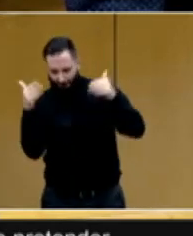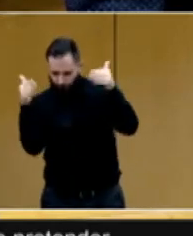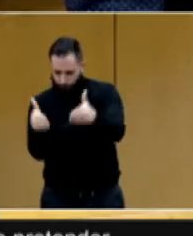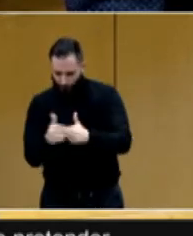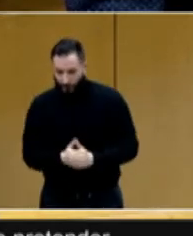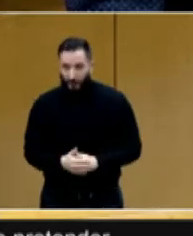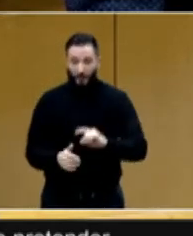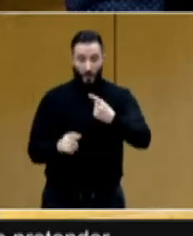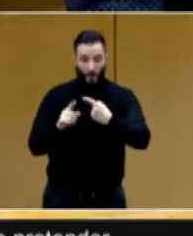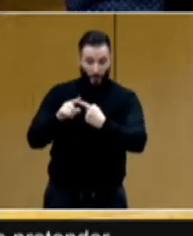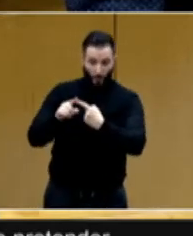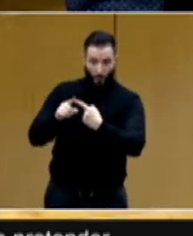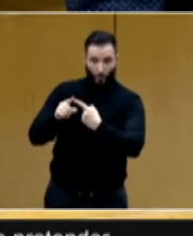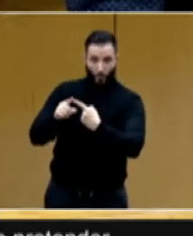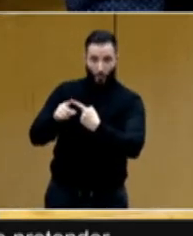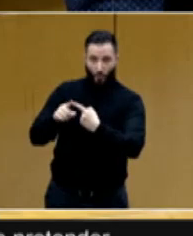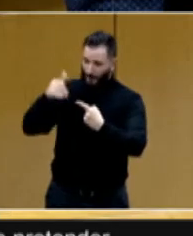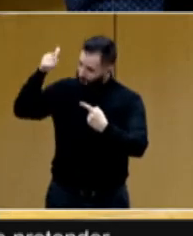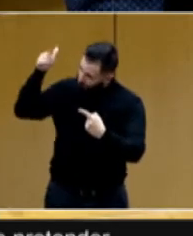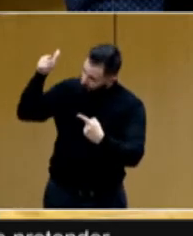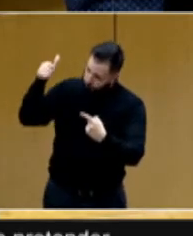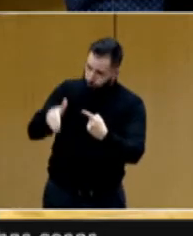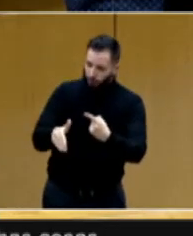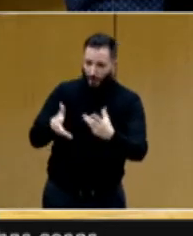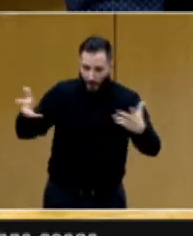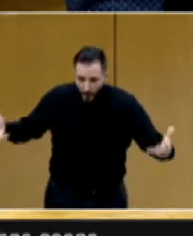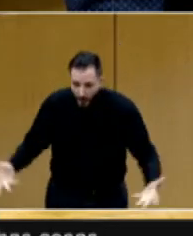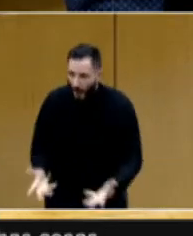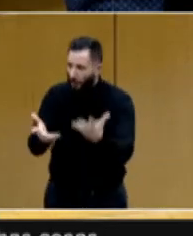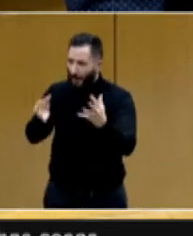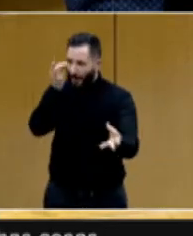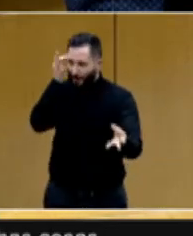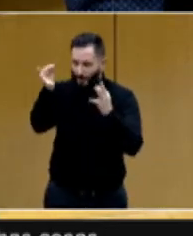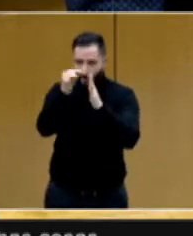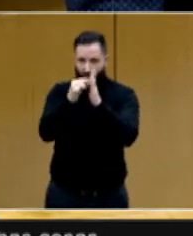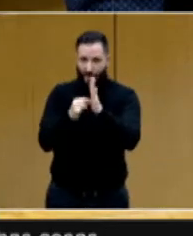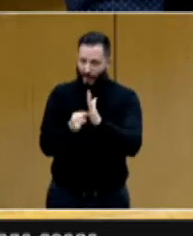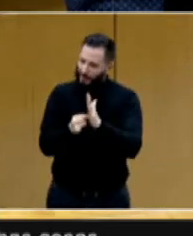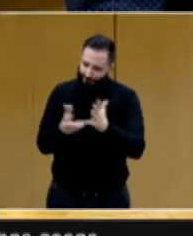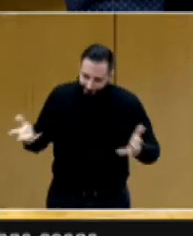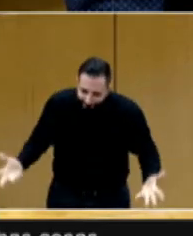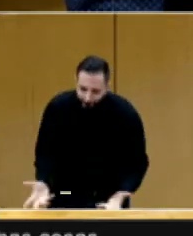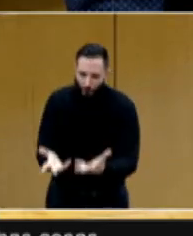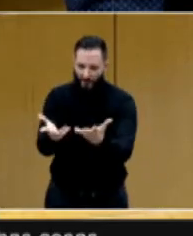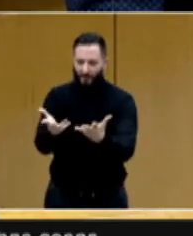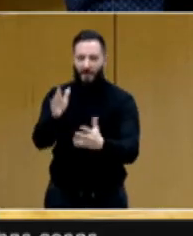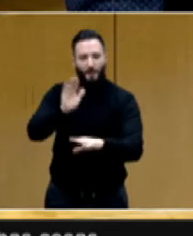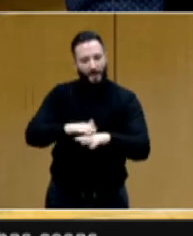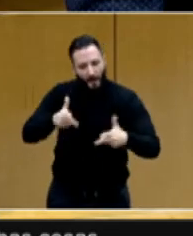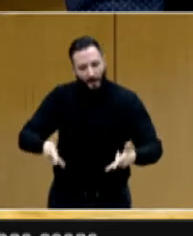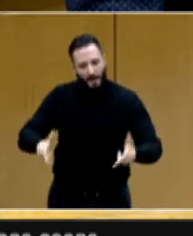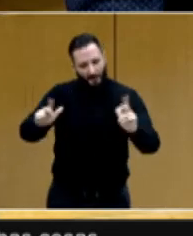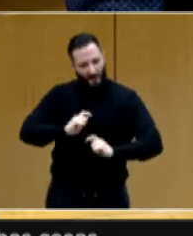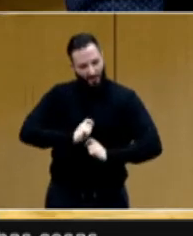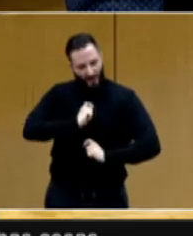claramente apoyar y promover las medidas voluntarias porque es la mejor manera de promover la libertad civil porque las medidas voluntarias permiten